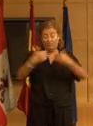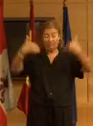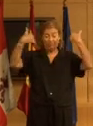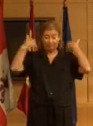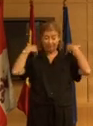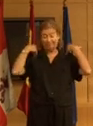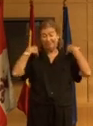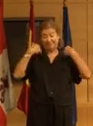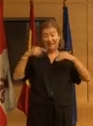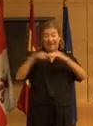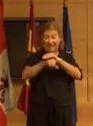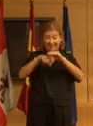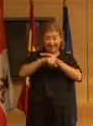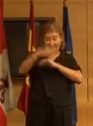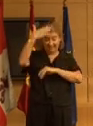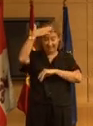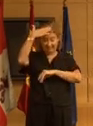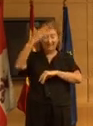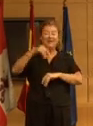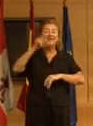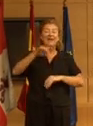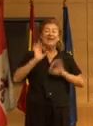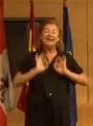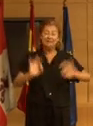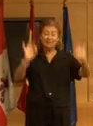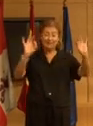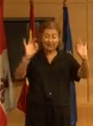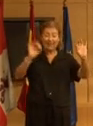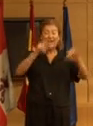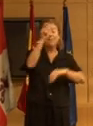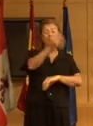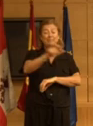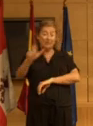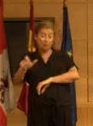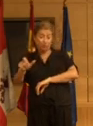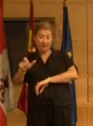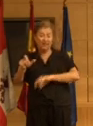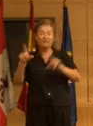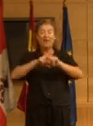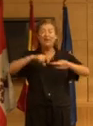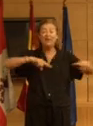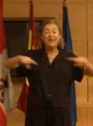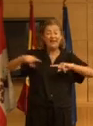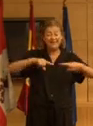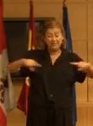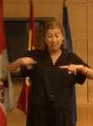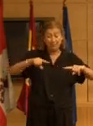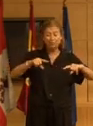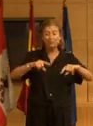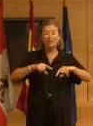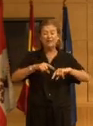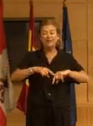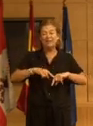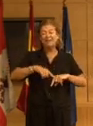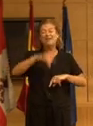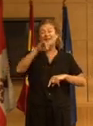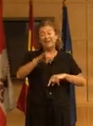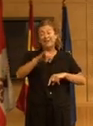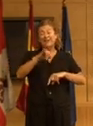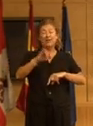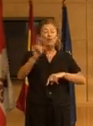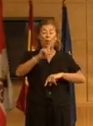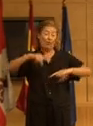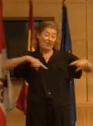la cabeza, y en especial personal, tanto directivo como, como